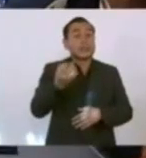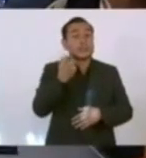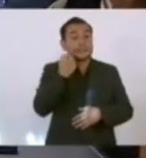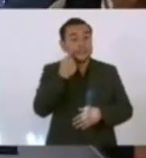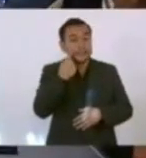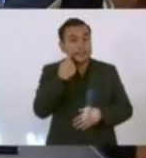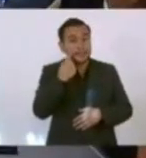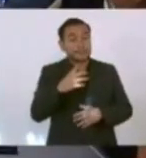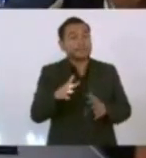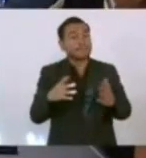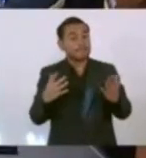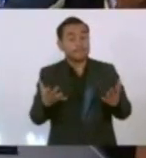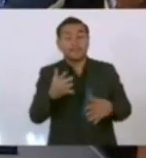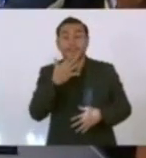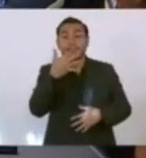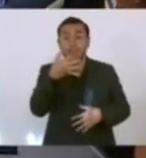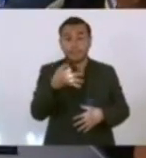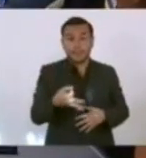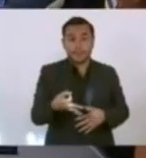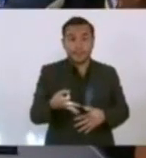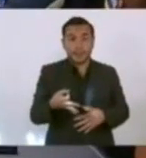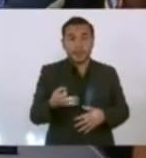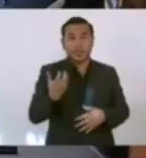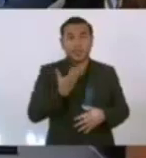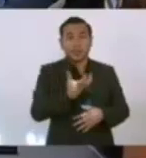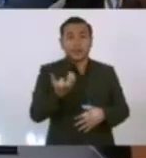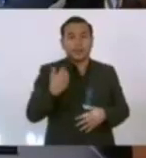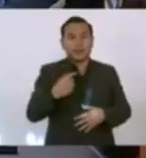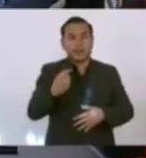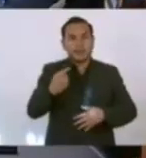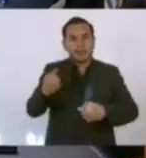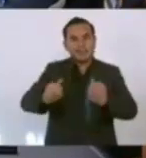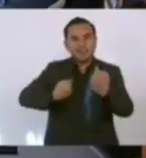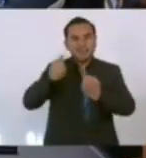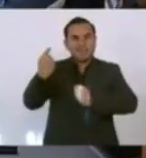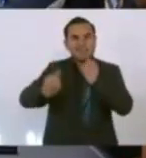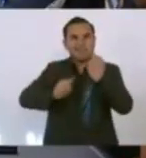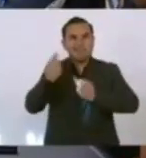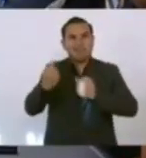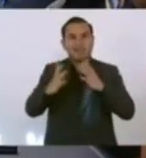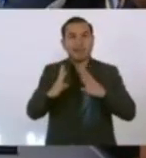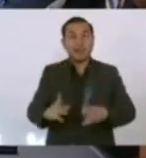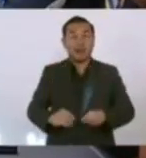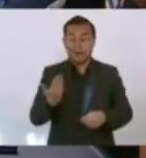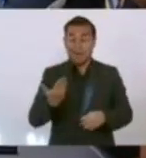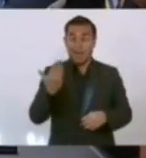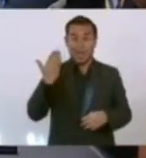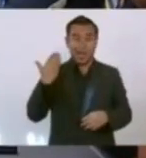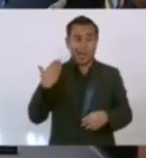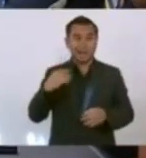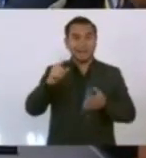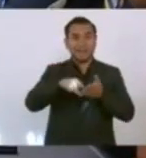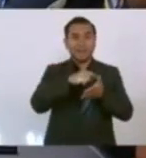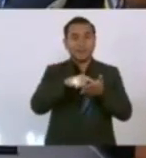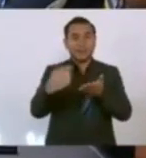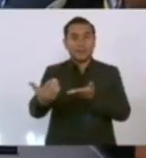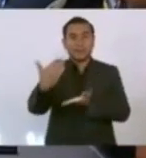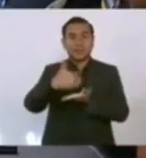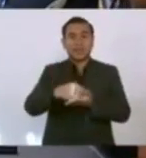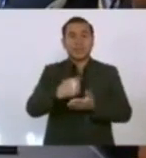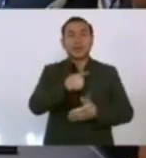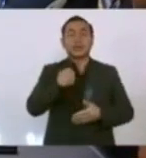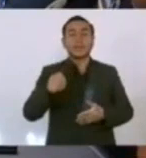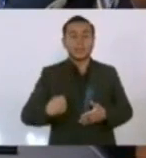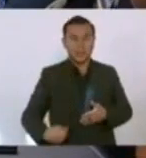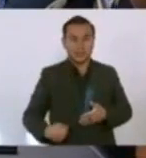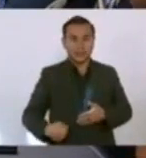Así que yo sé que, así como se criticaron las medidas que tomamos anteriormente con la prohibición de viaje de China, con la prohibición de